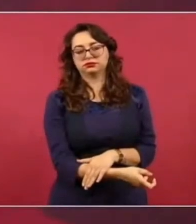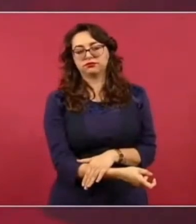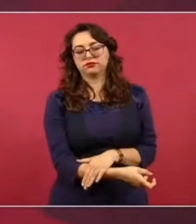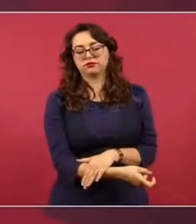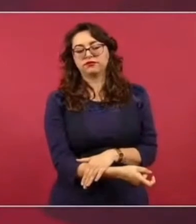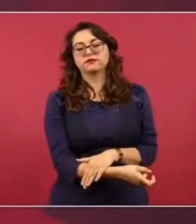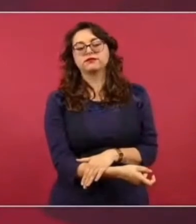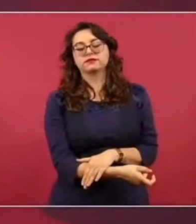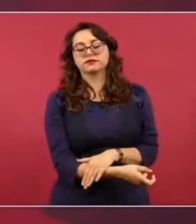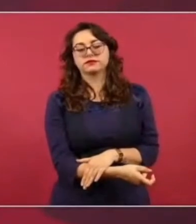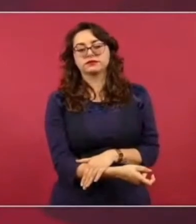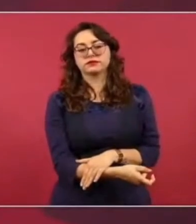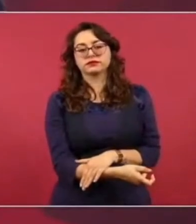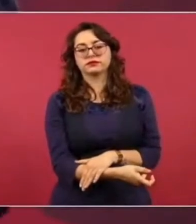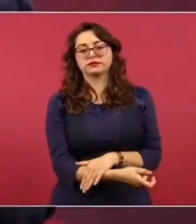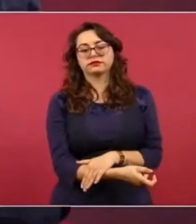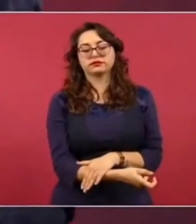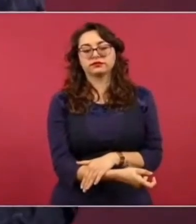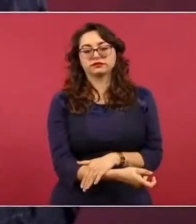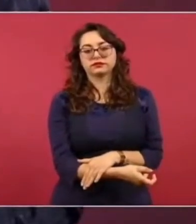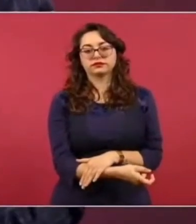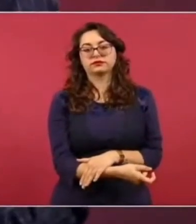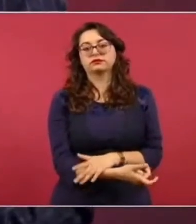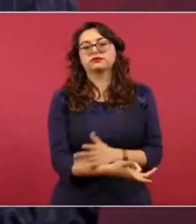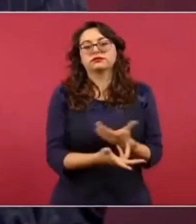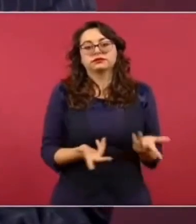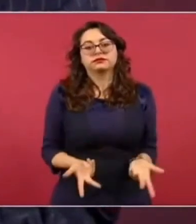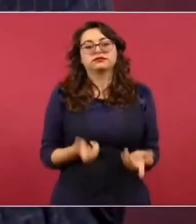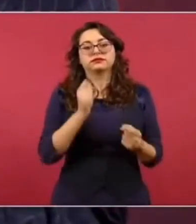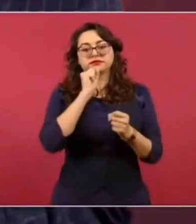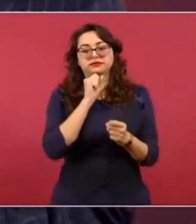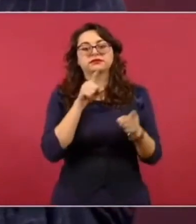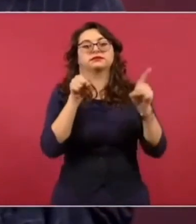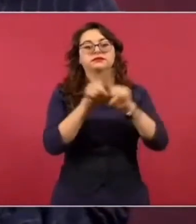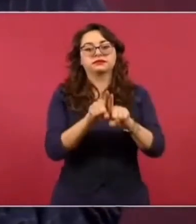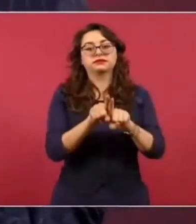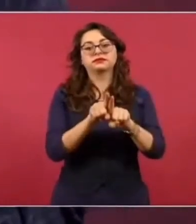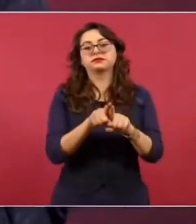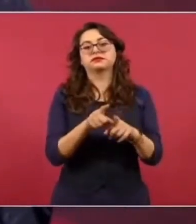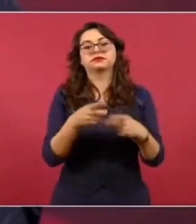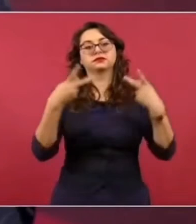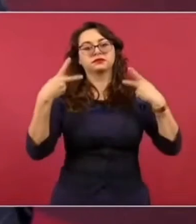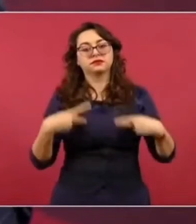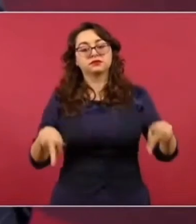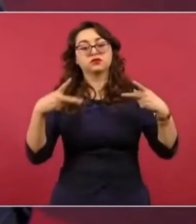y apoyadas por los intelectuales alcahuetes de México.